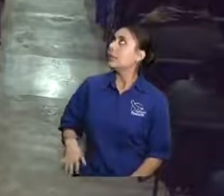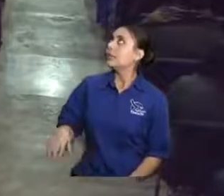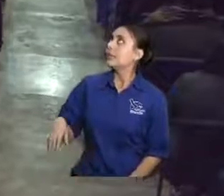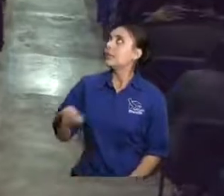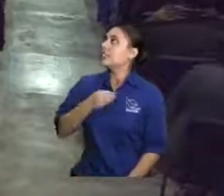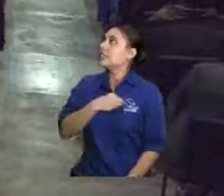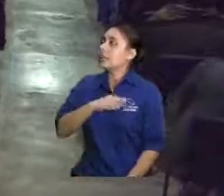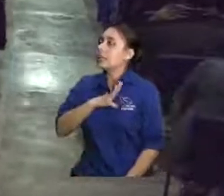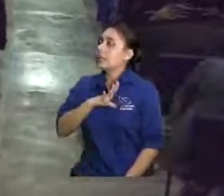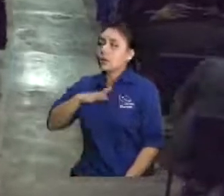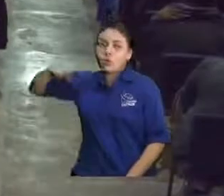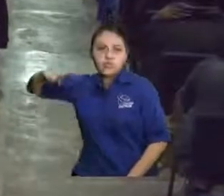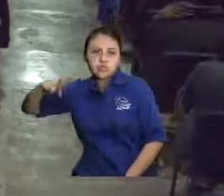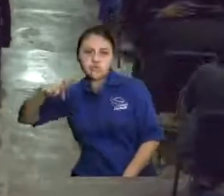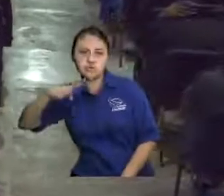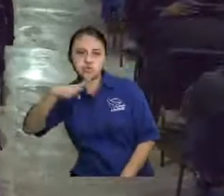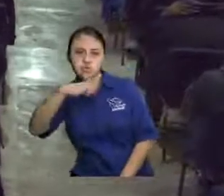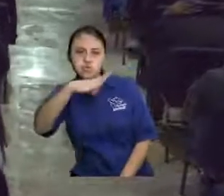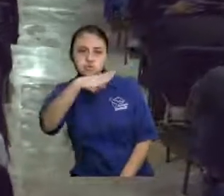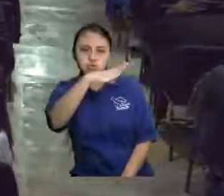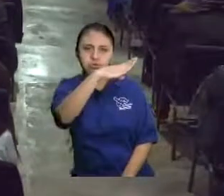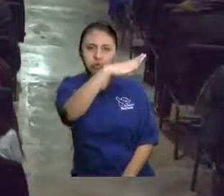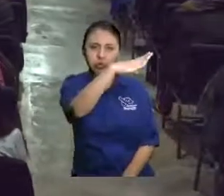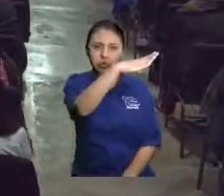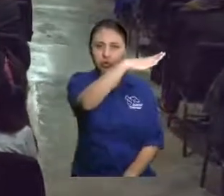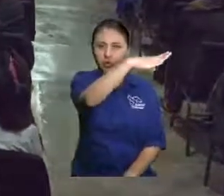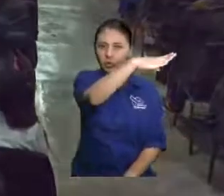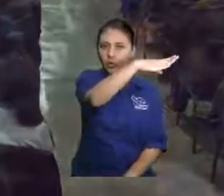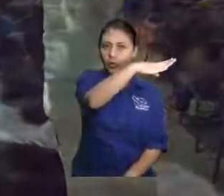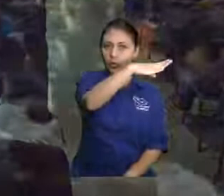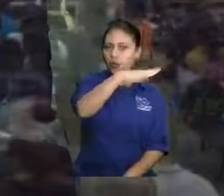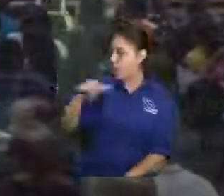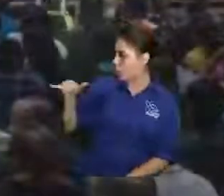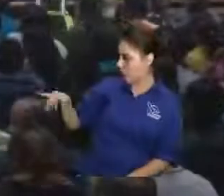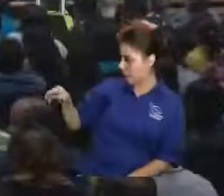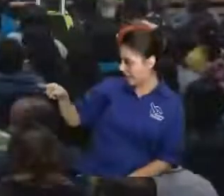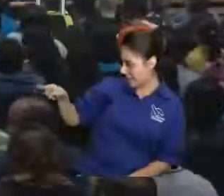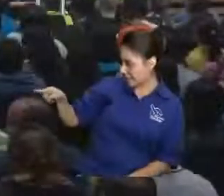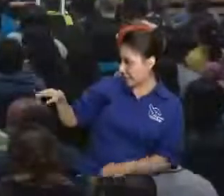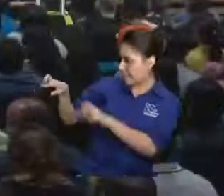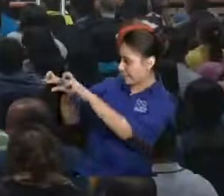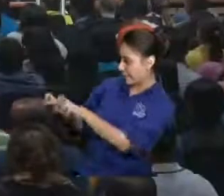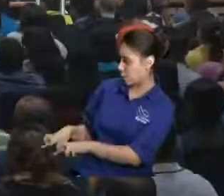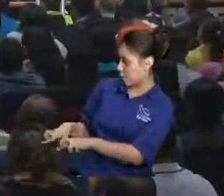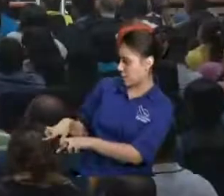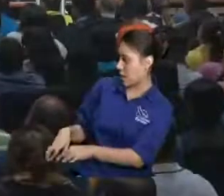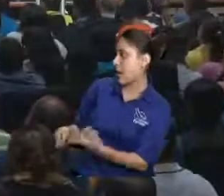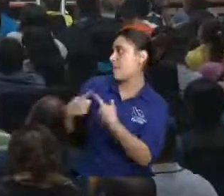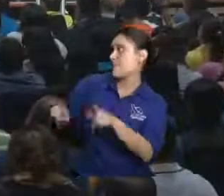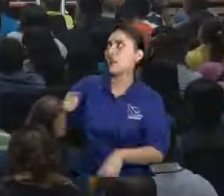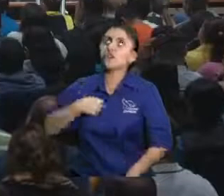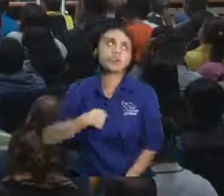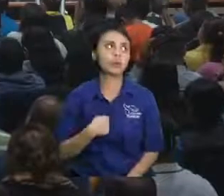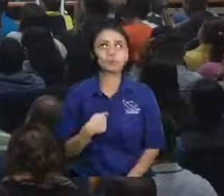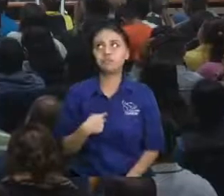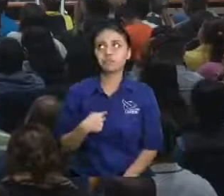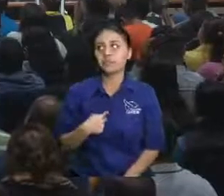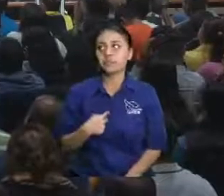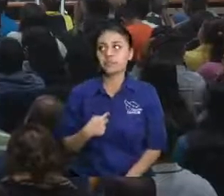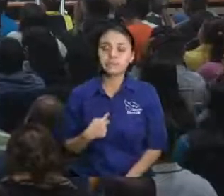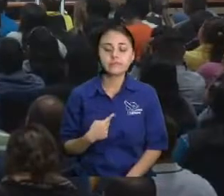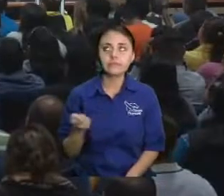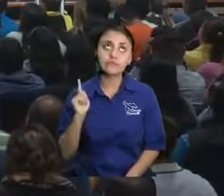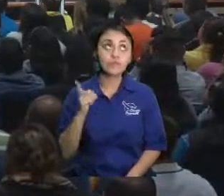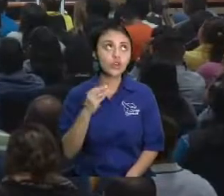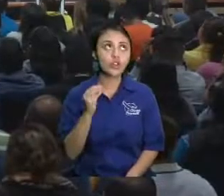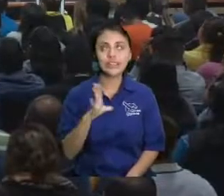que dicen que van a pistas clandestinas cuando ya viniera en picada porque los bombardearon, empezar a tirar